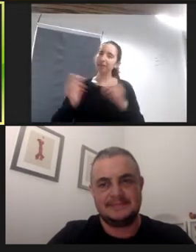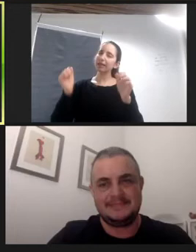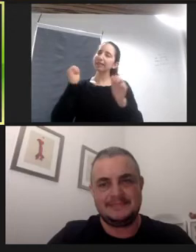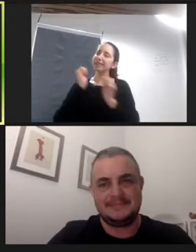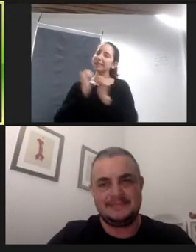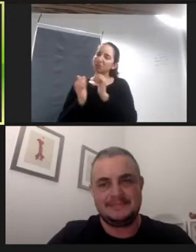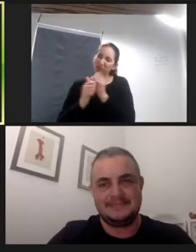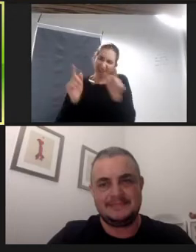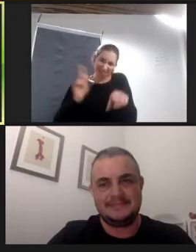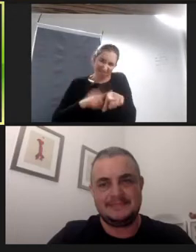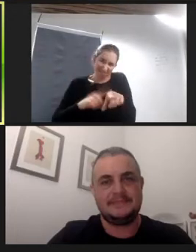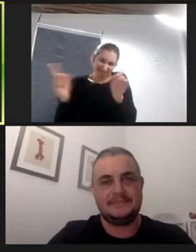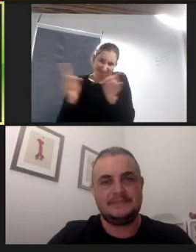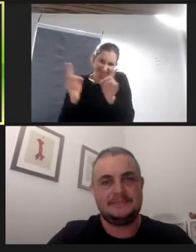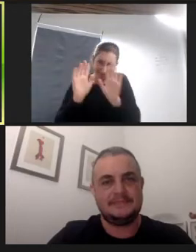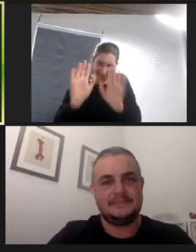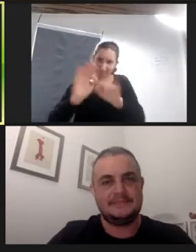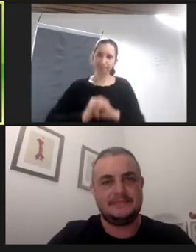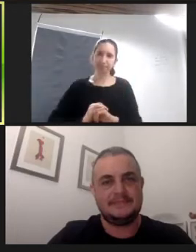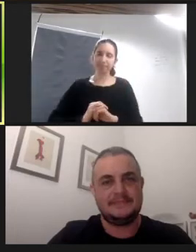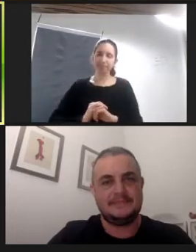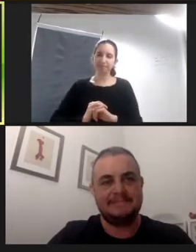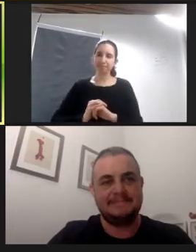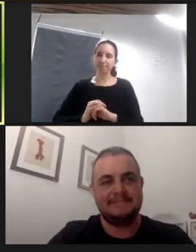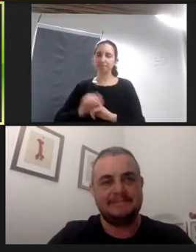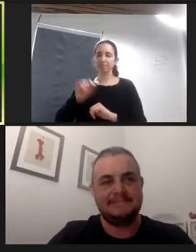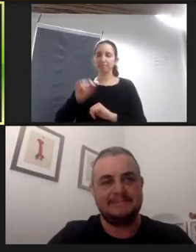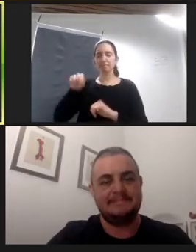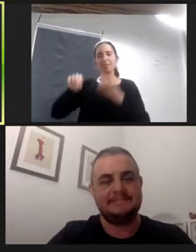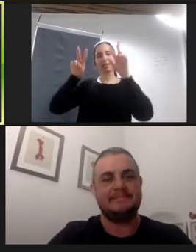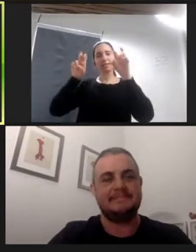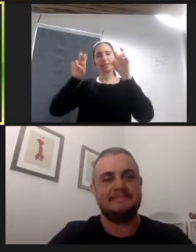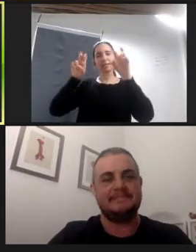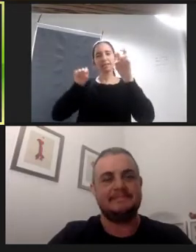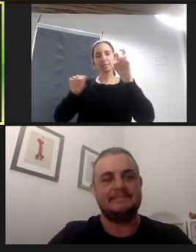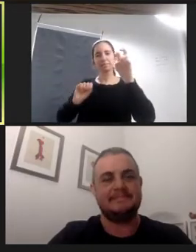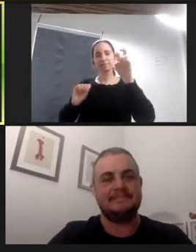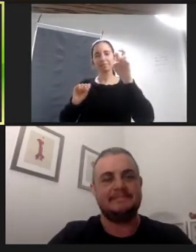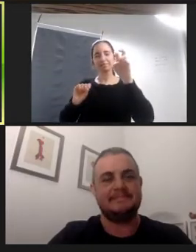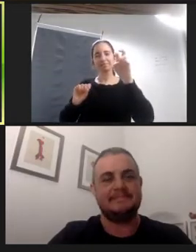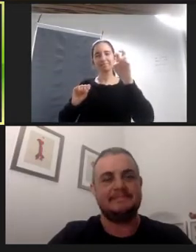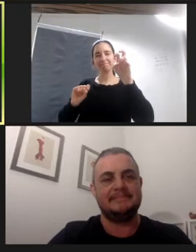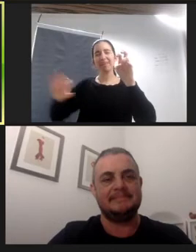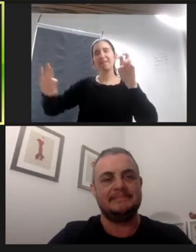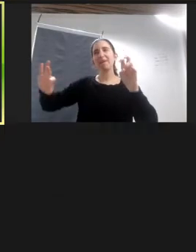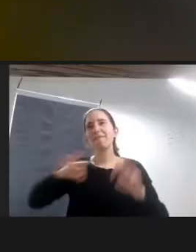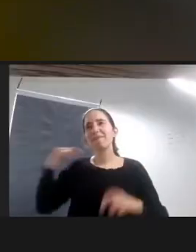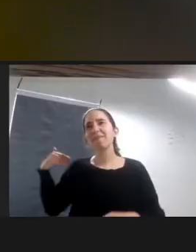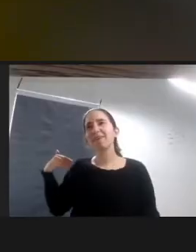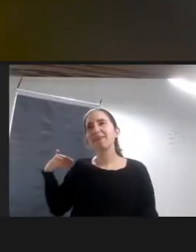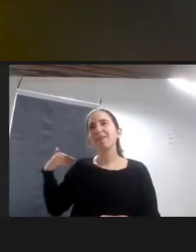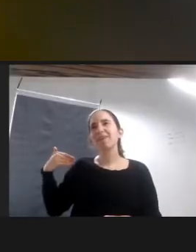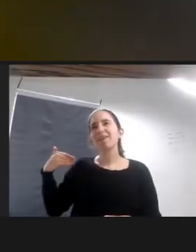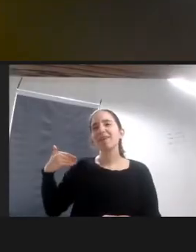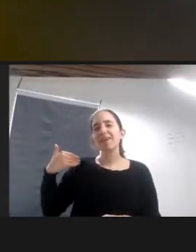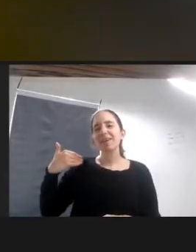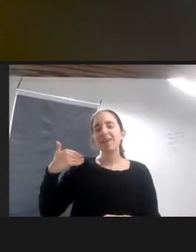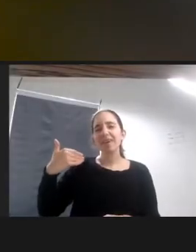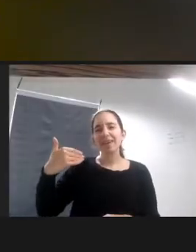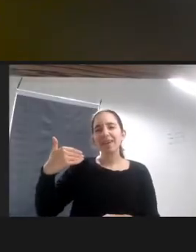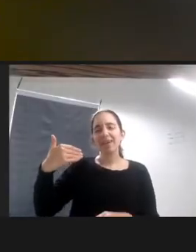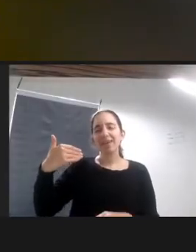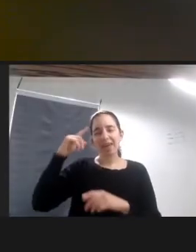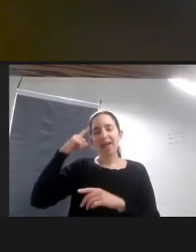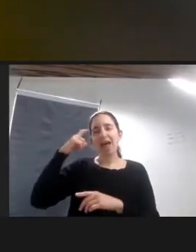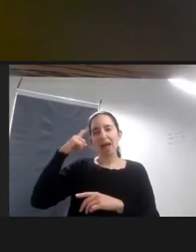una anécdota chiquita que tiene que ver con un aprendizaje de vida que tuve para mí